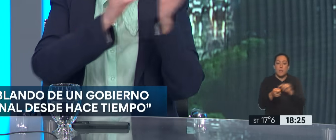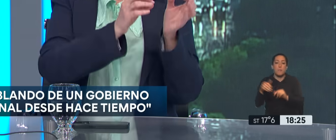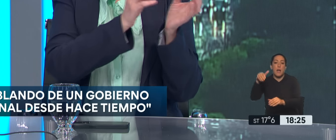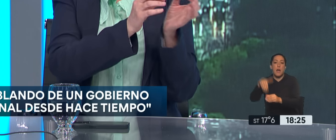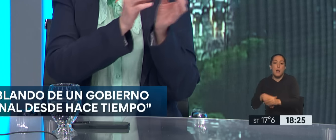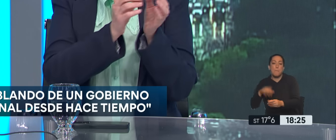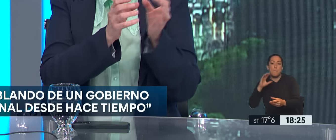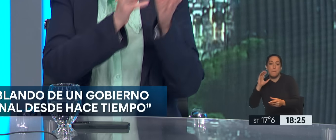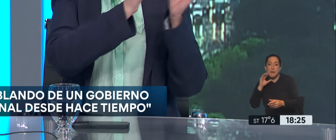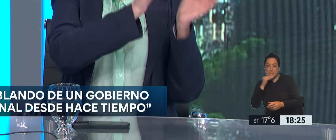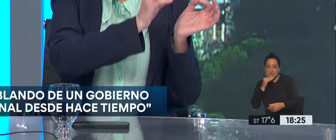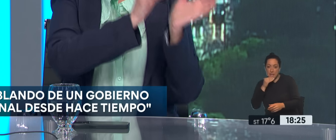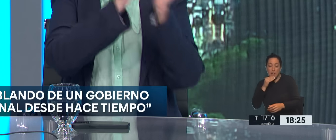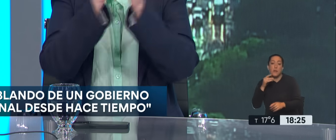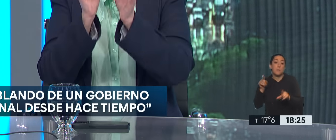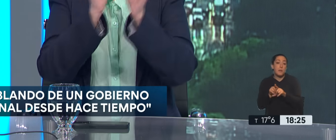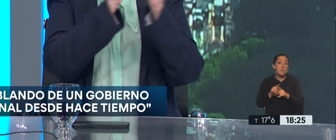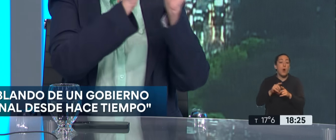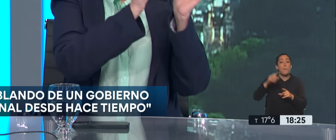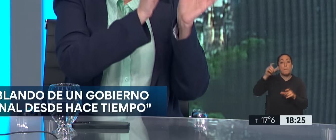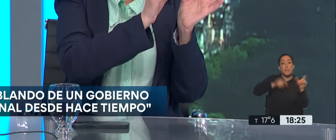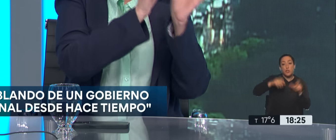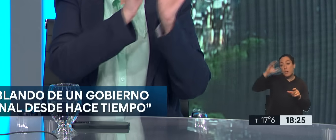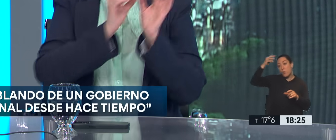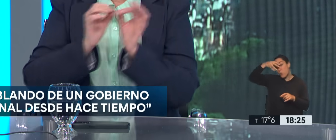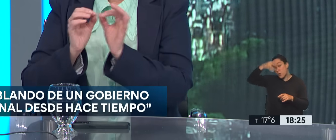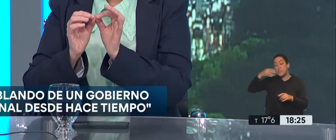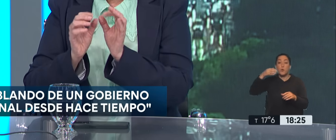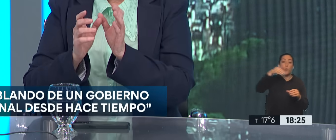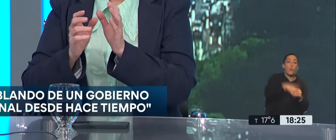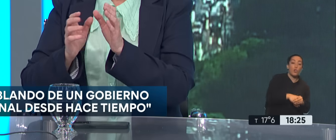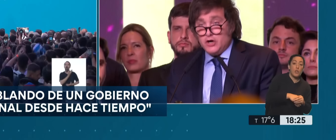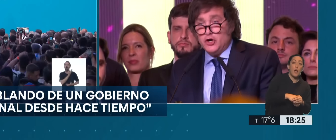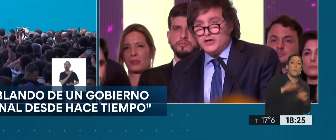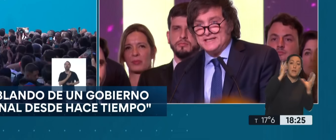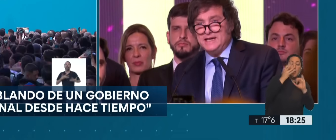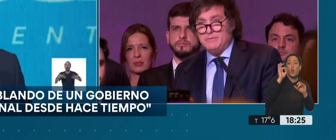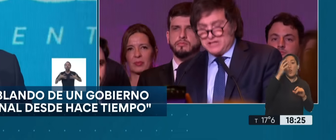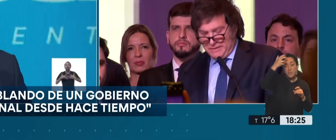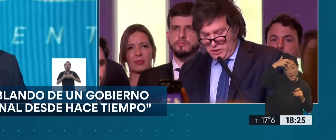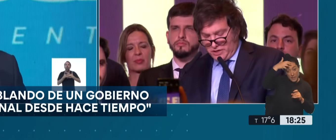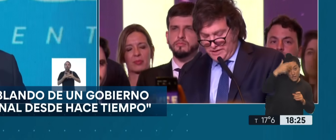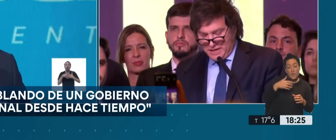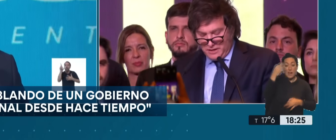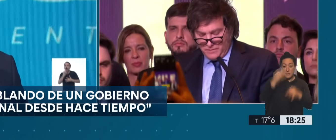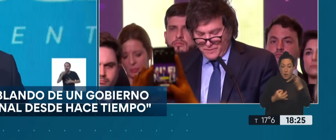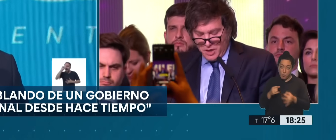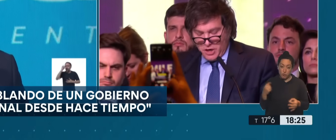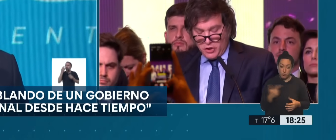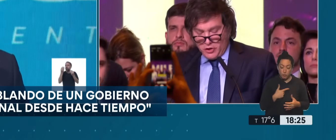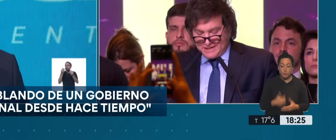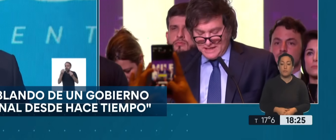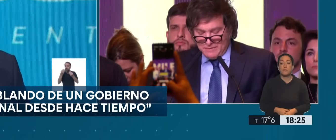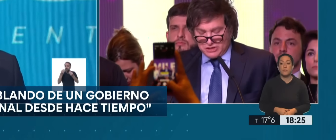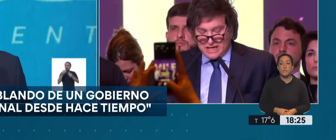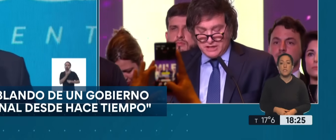así como hubo votantes de Bullrich que fueron a Milei o votantes de Bullrich que fueron a Schiaretti. ¿Qué es lo que había ahí? Lo que había sobre todo fue